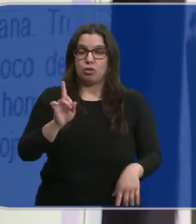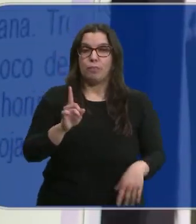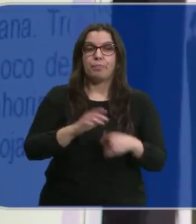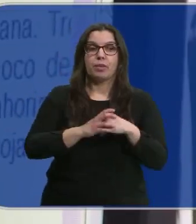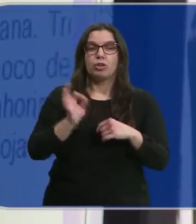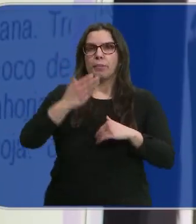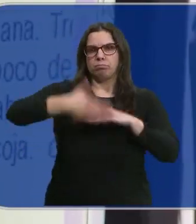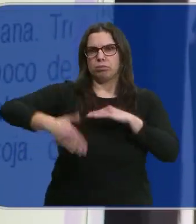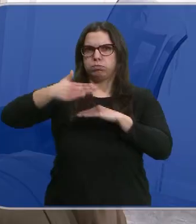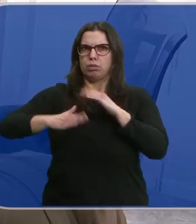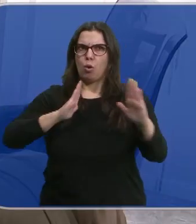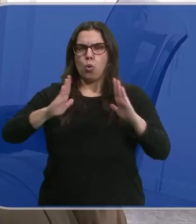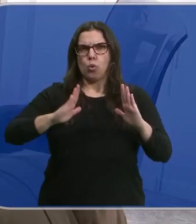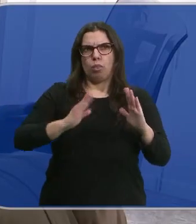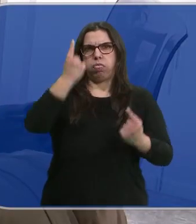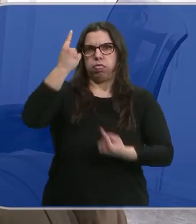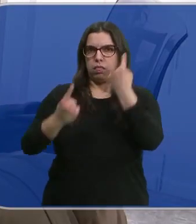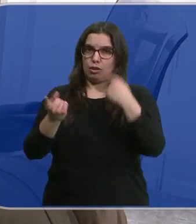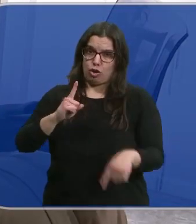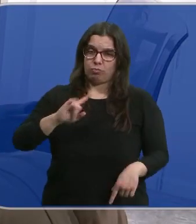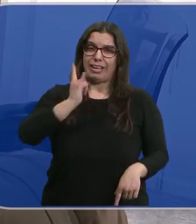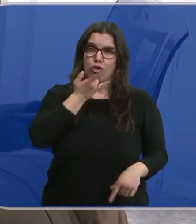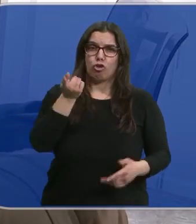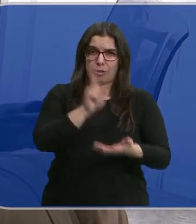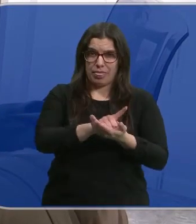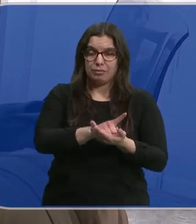vale ponernos estrictos solo en momentos puntuales. Segundo error.